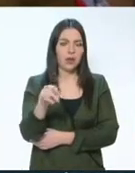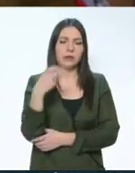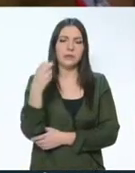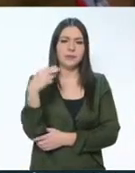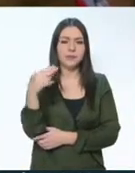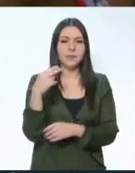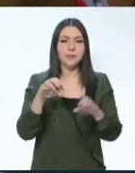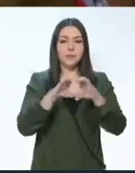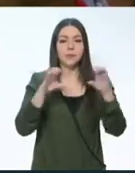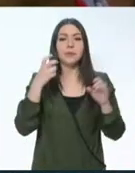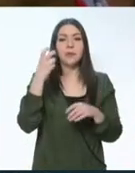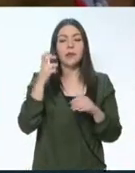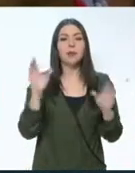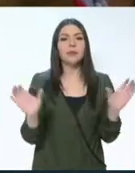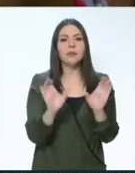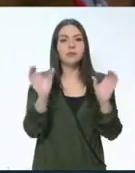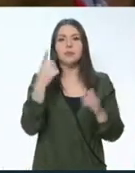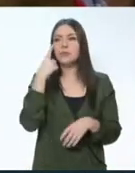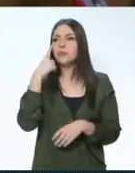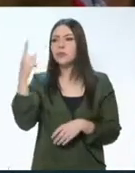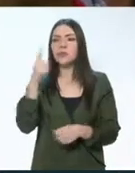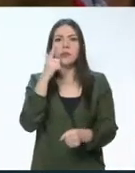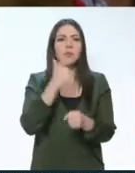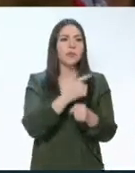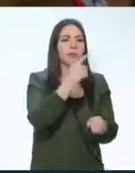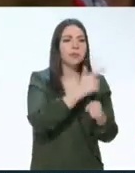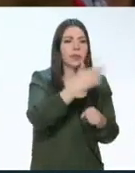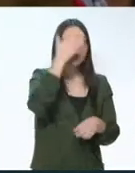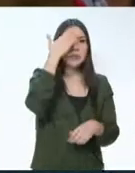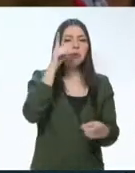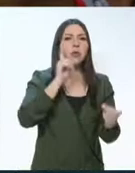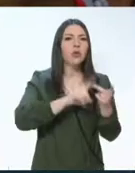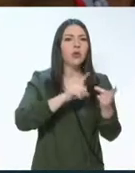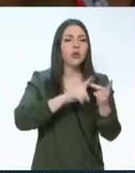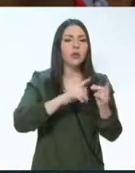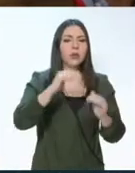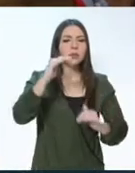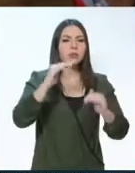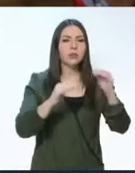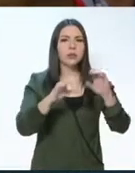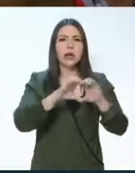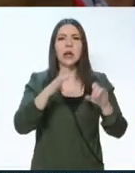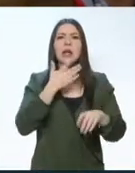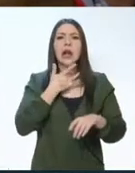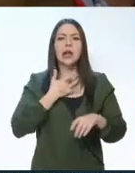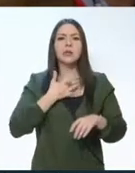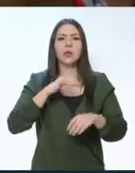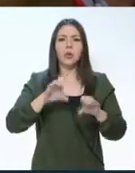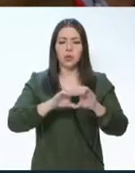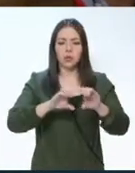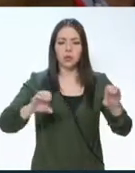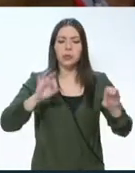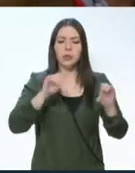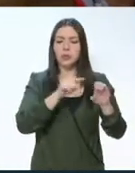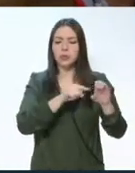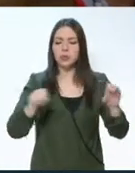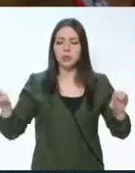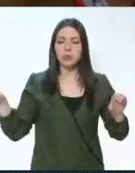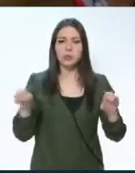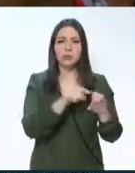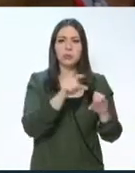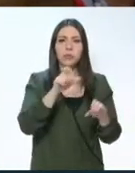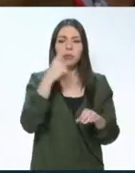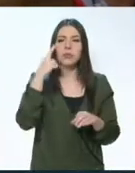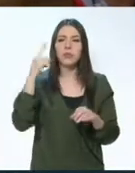El sistema tiene la capacidad de detectar señales acústicas, cambios de temperatura y movimientos de la Tierra simultáneamente. Es